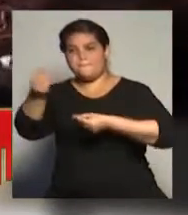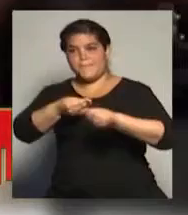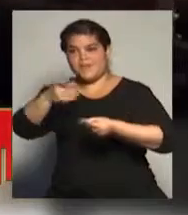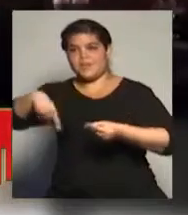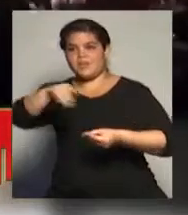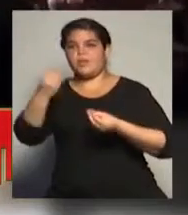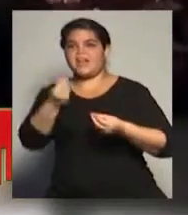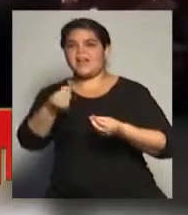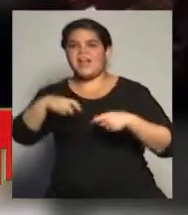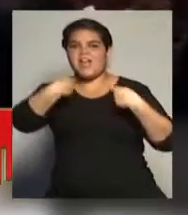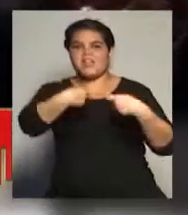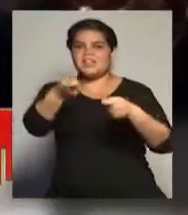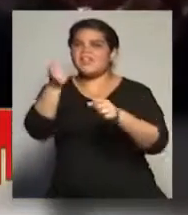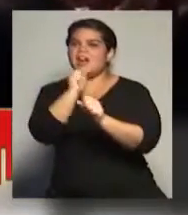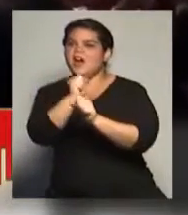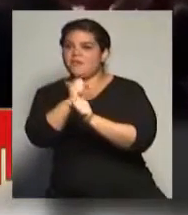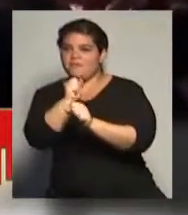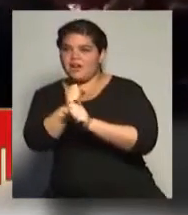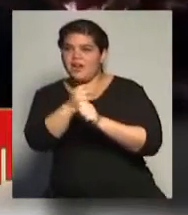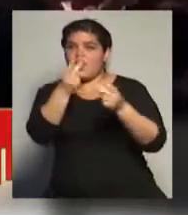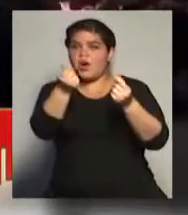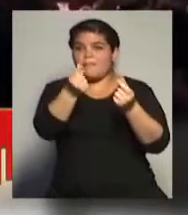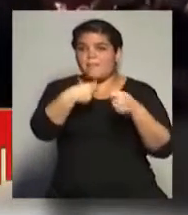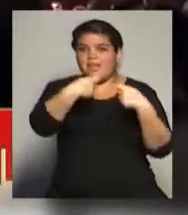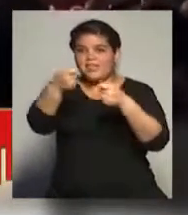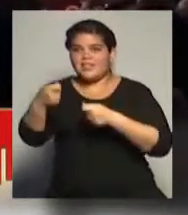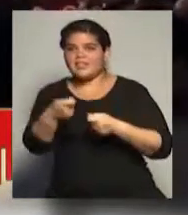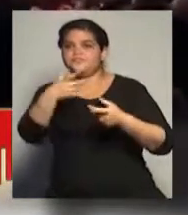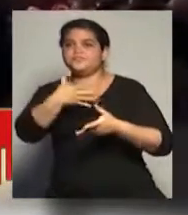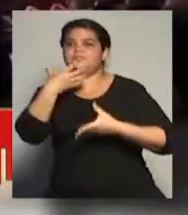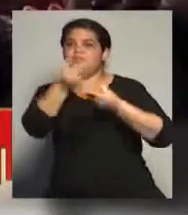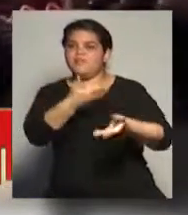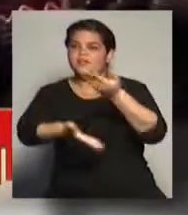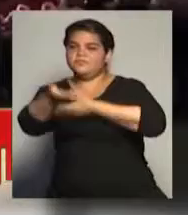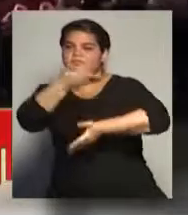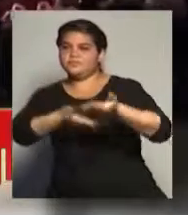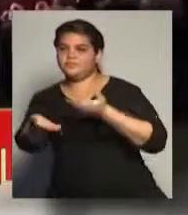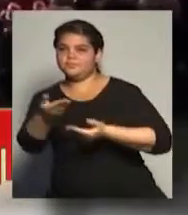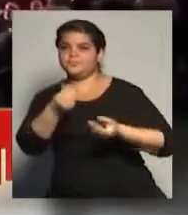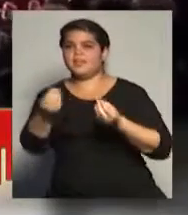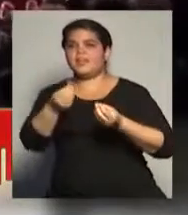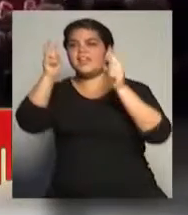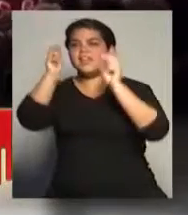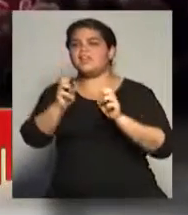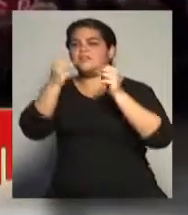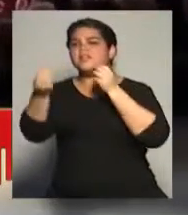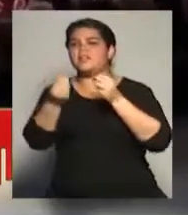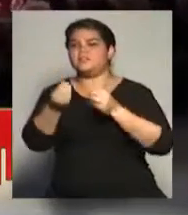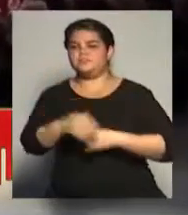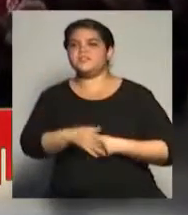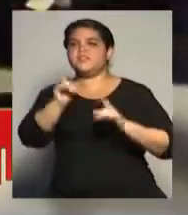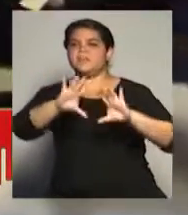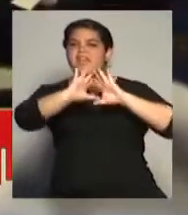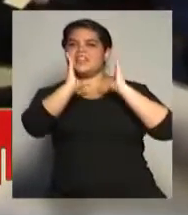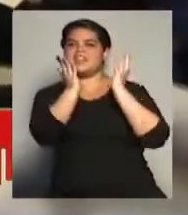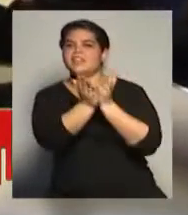dar trabajo, y así se contribuye al bien común. Eso también le permitió sacar el tema del cuidado de la